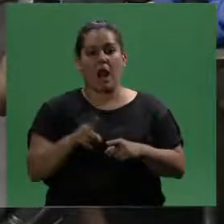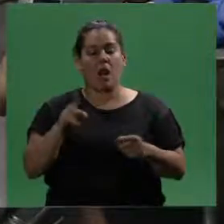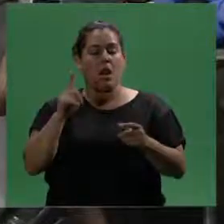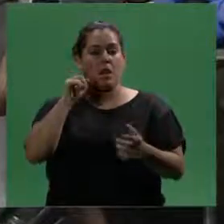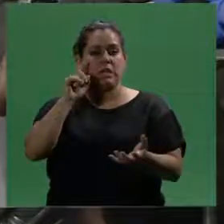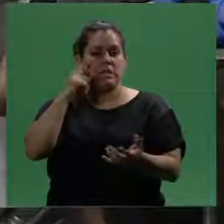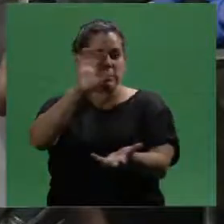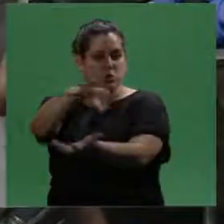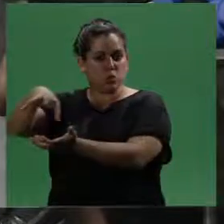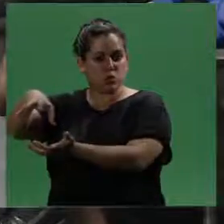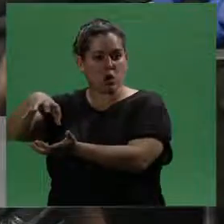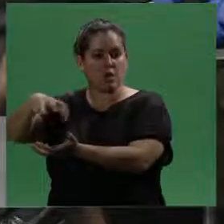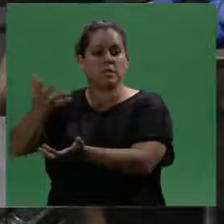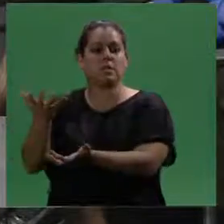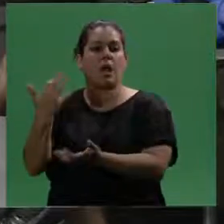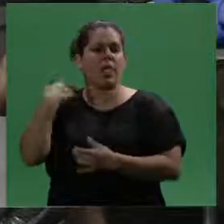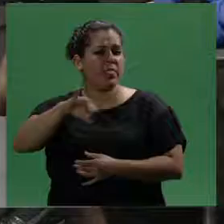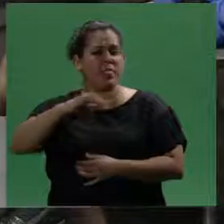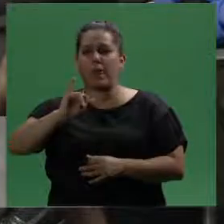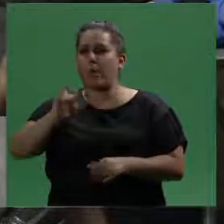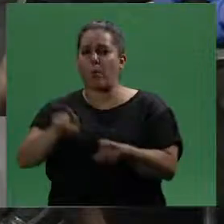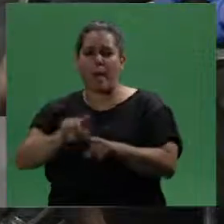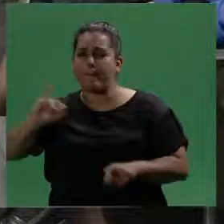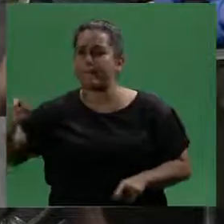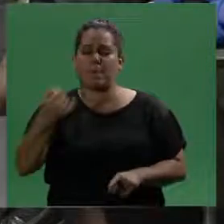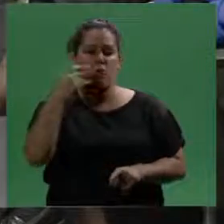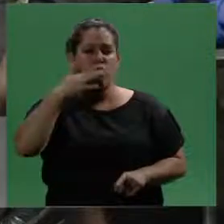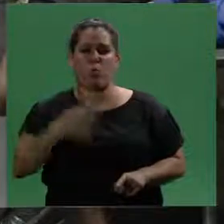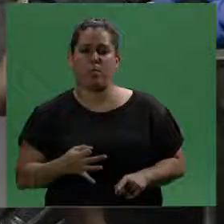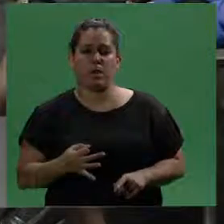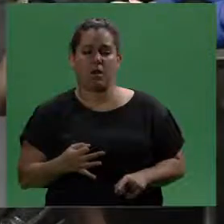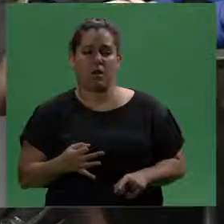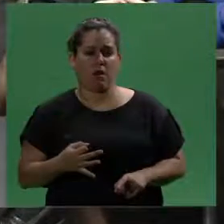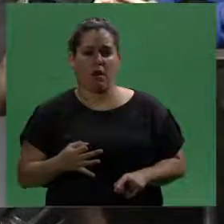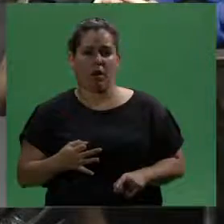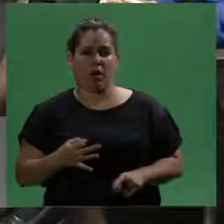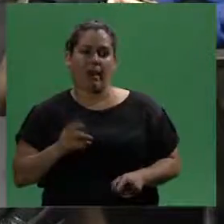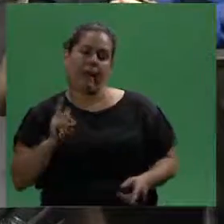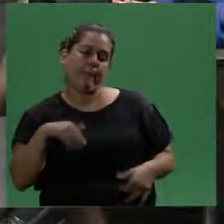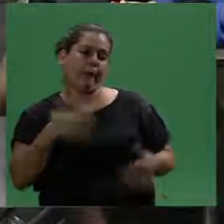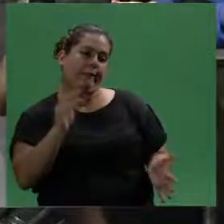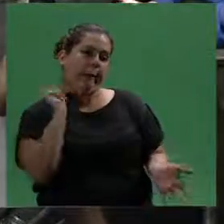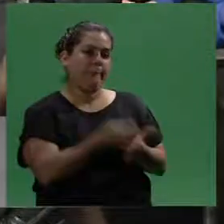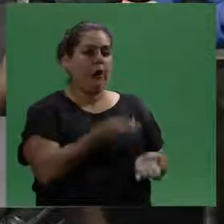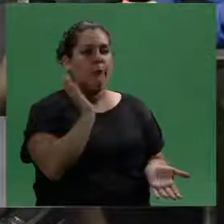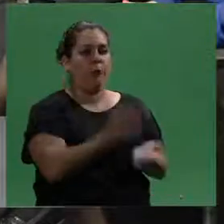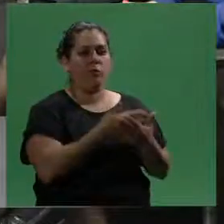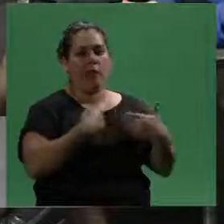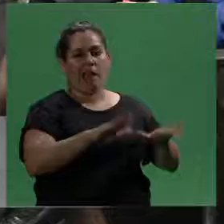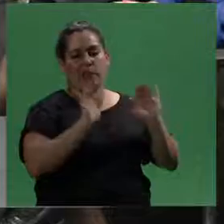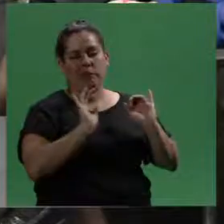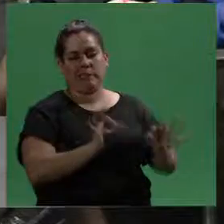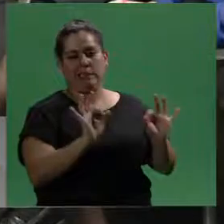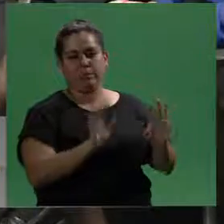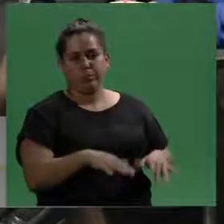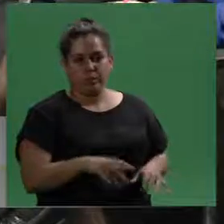para las instituciones tiene que ser lo mejor cumplir, no incumplir y pagar la multa.